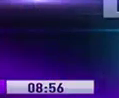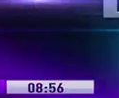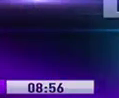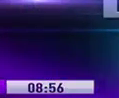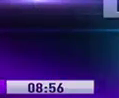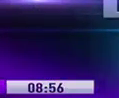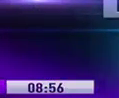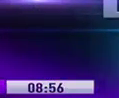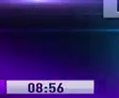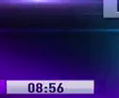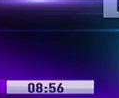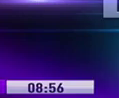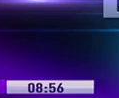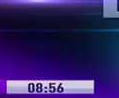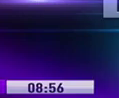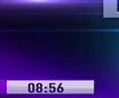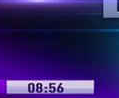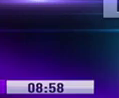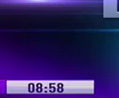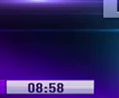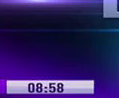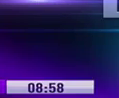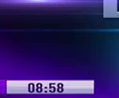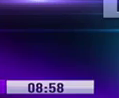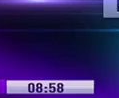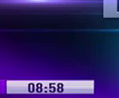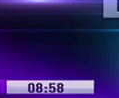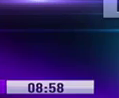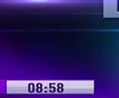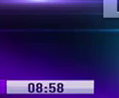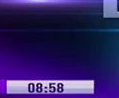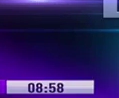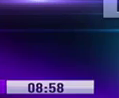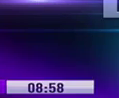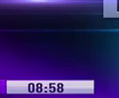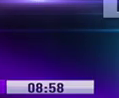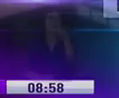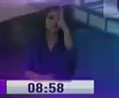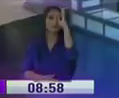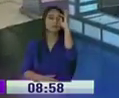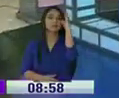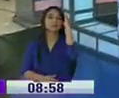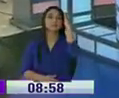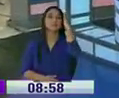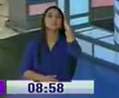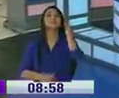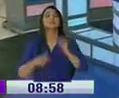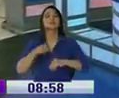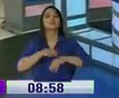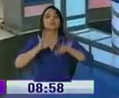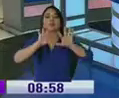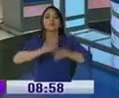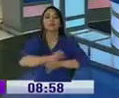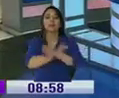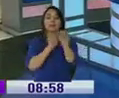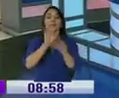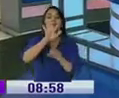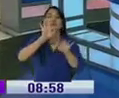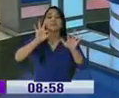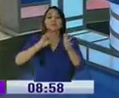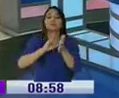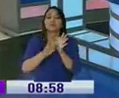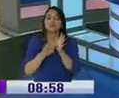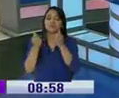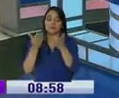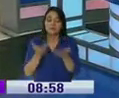la ciudad, 14 en el norte. 8:58 de la mañana, hay que dar la